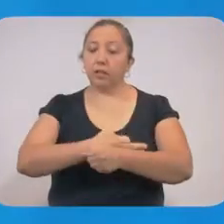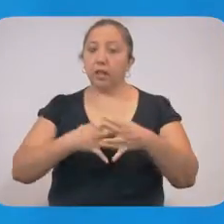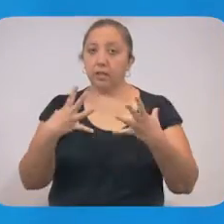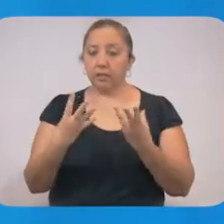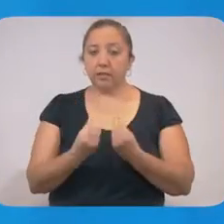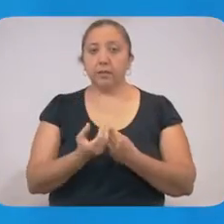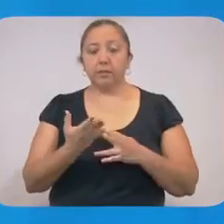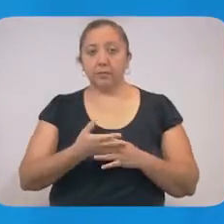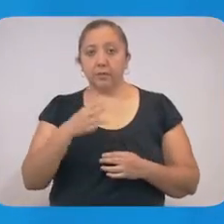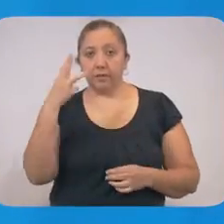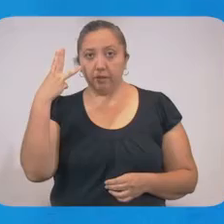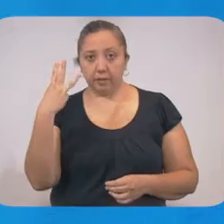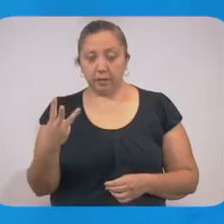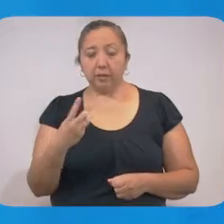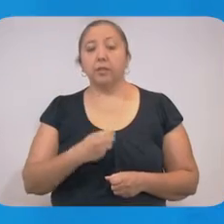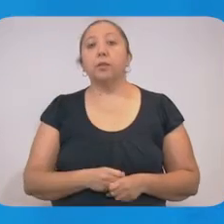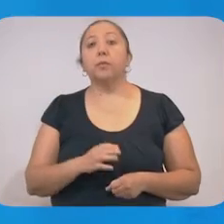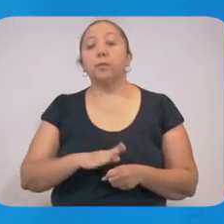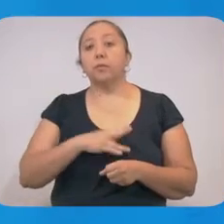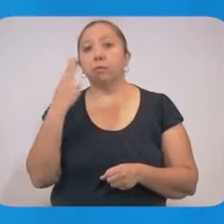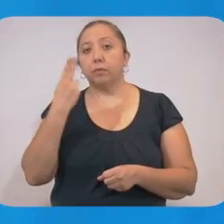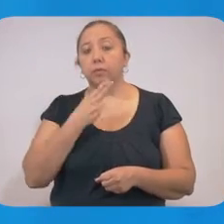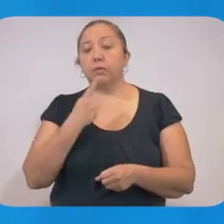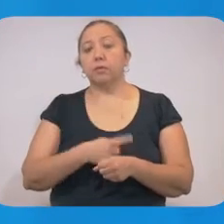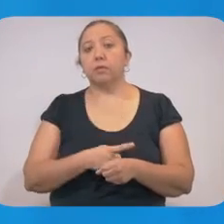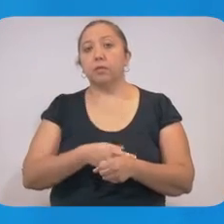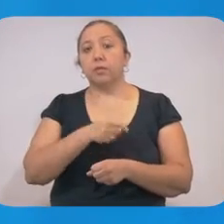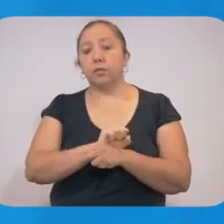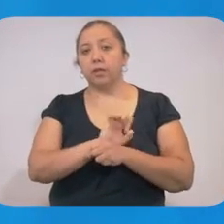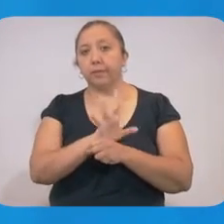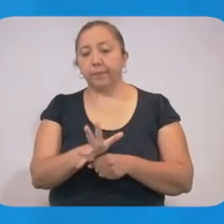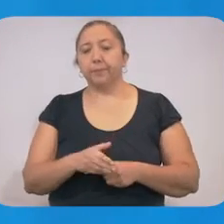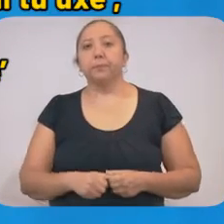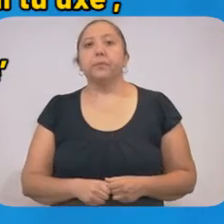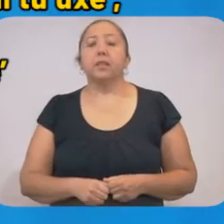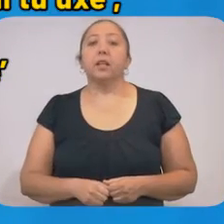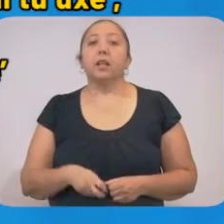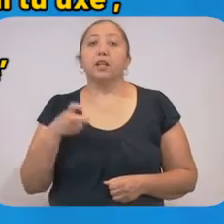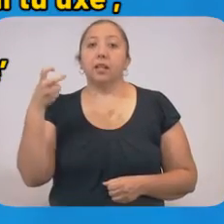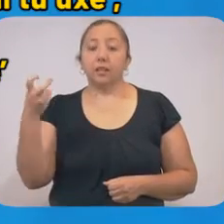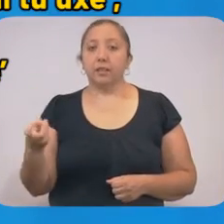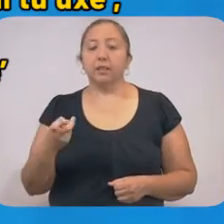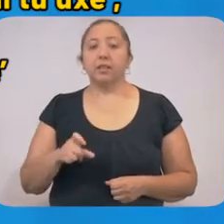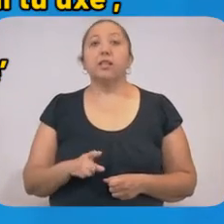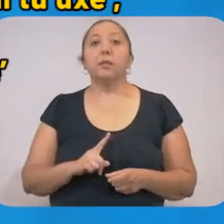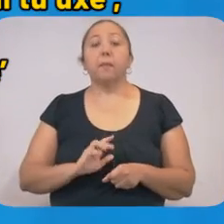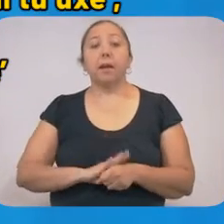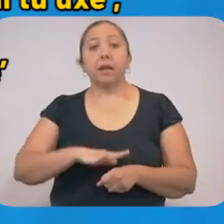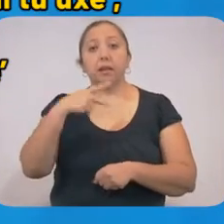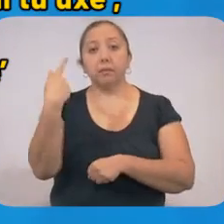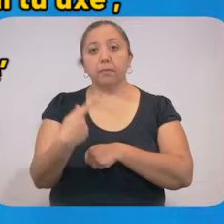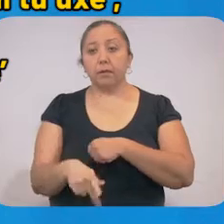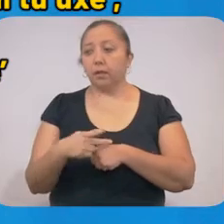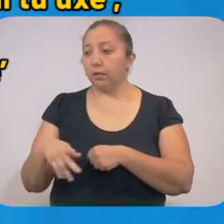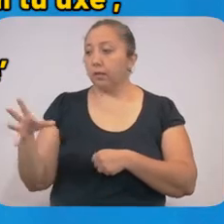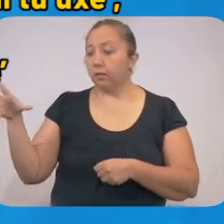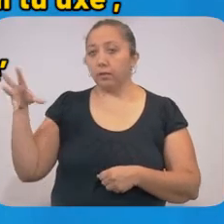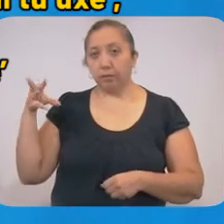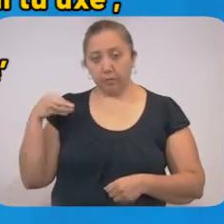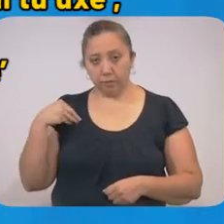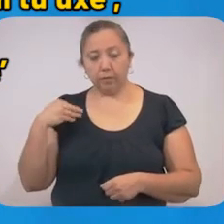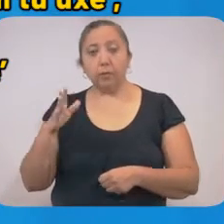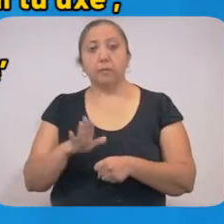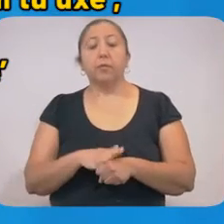Estamos en la fase 3 de la contingencia sanitaria ocasionada por el coronavirus COVID-19. Esta fase es en la que se corre mayor riesgo de